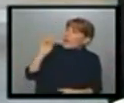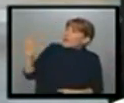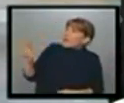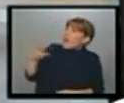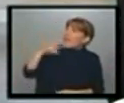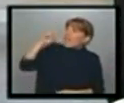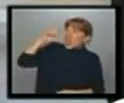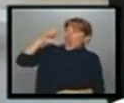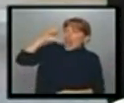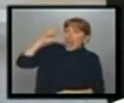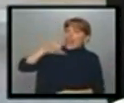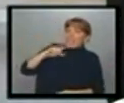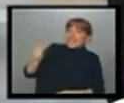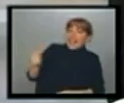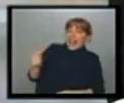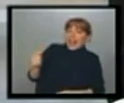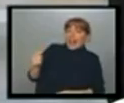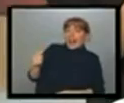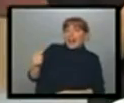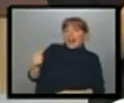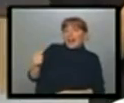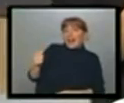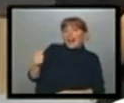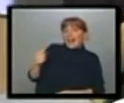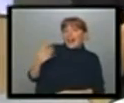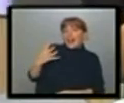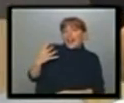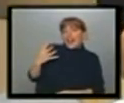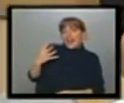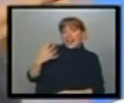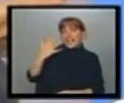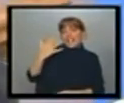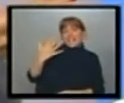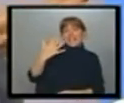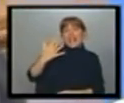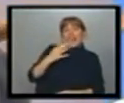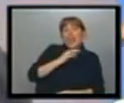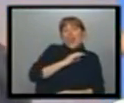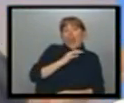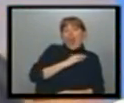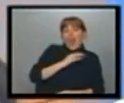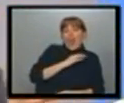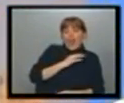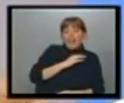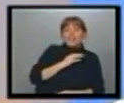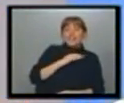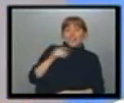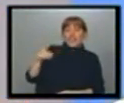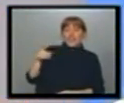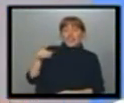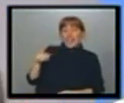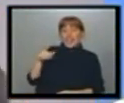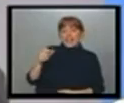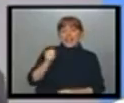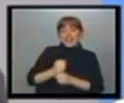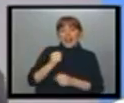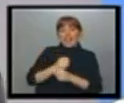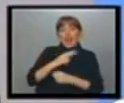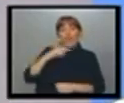Violeta, mamá, es obvio. Fueron 4 o 5 años. 5 años ya lleva de carrera con Disney, pero Martina